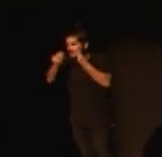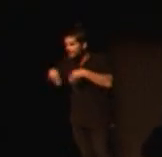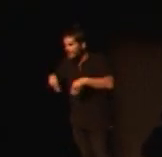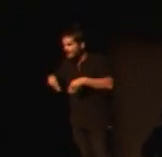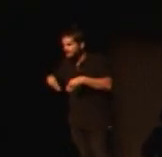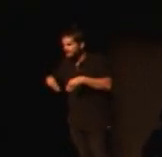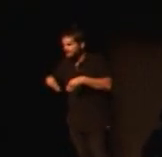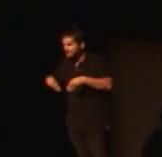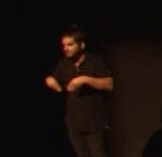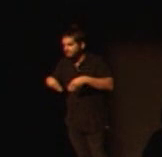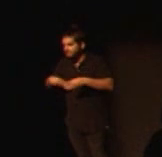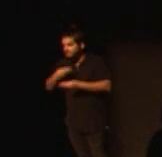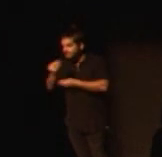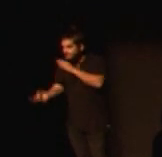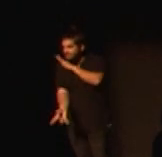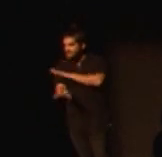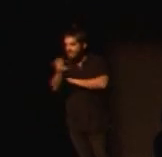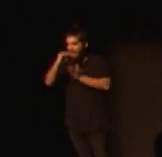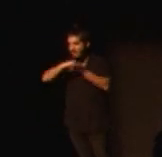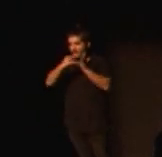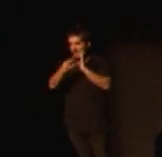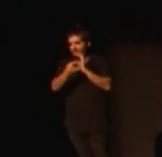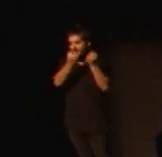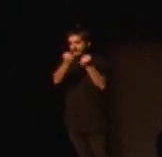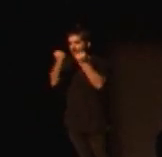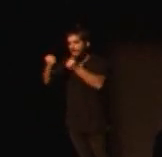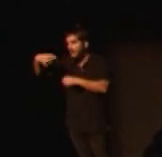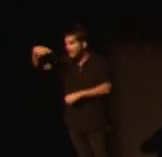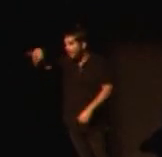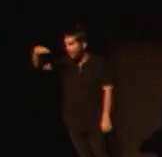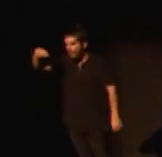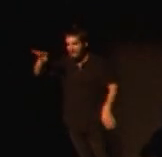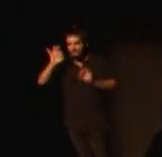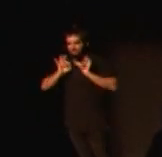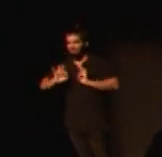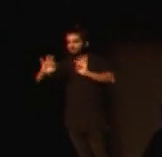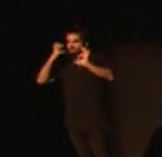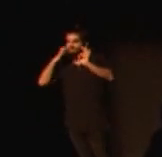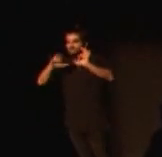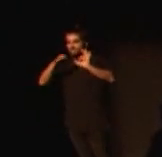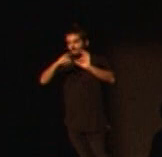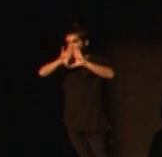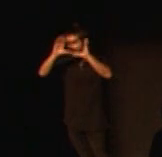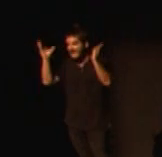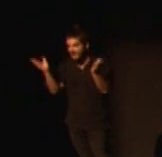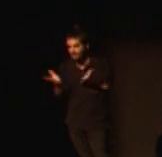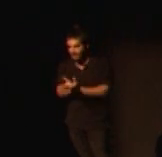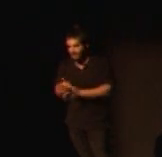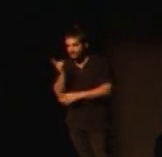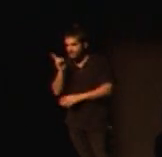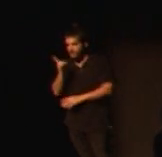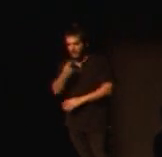un proyecto institucional único en todo el mundo. El Grupo Social 11 solo existe en este país, en